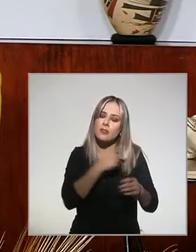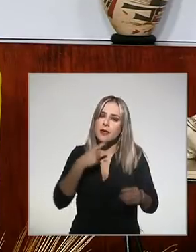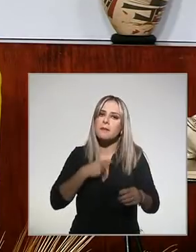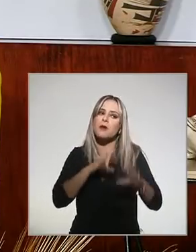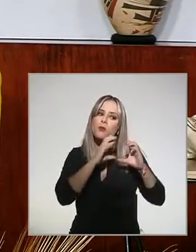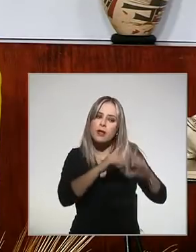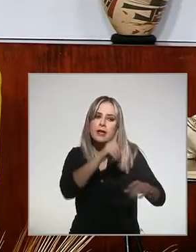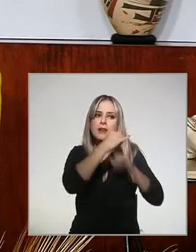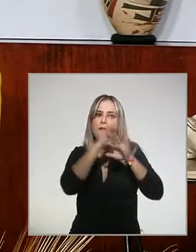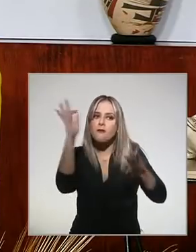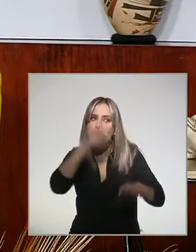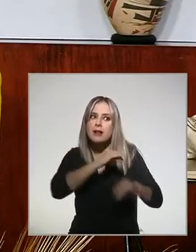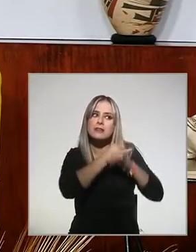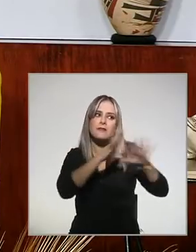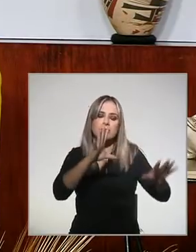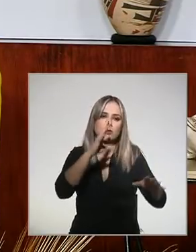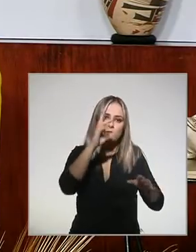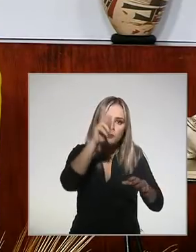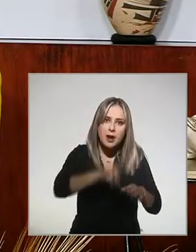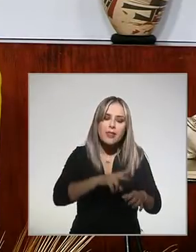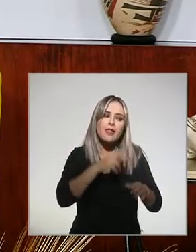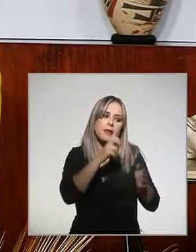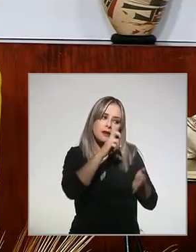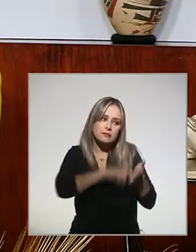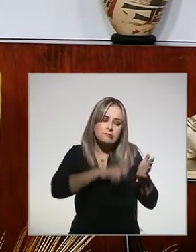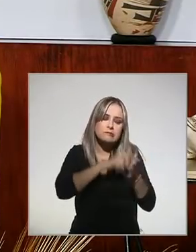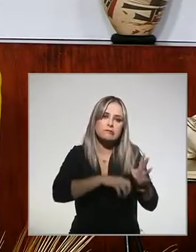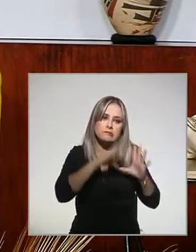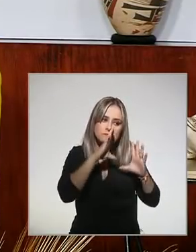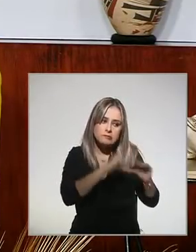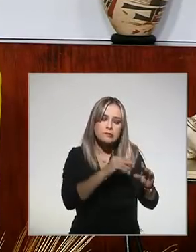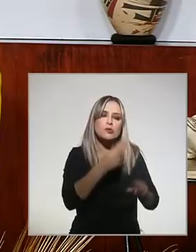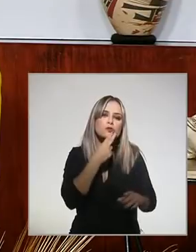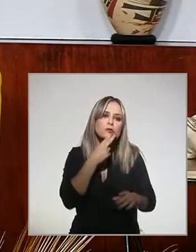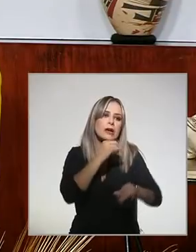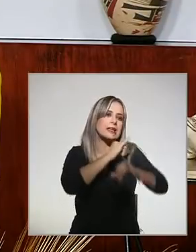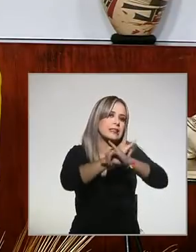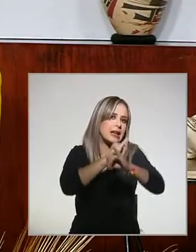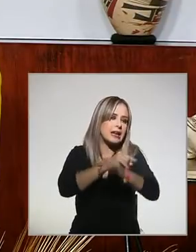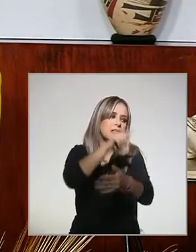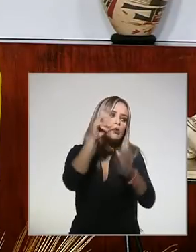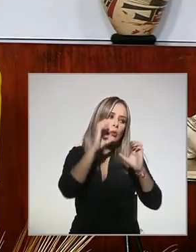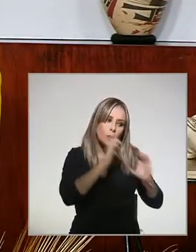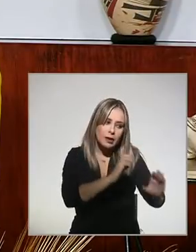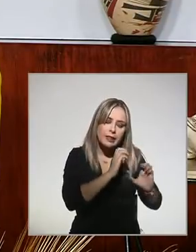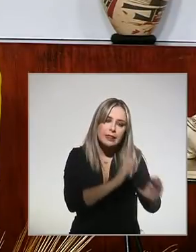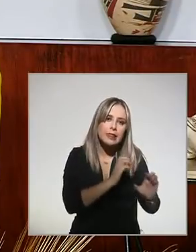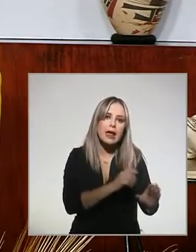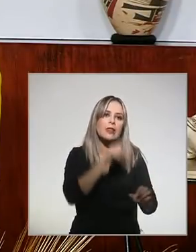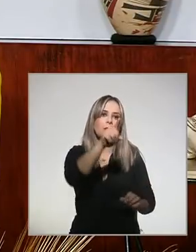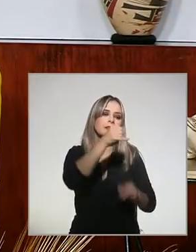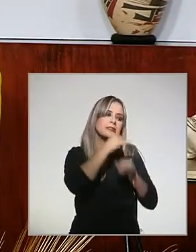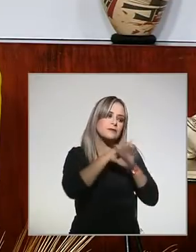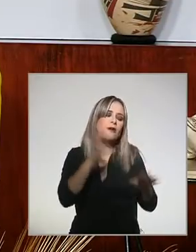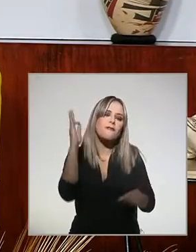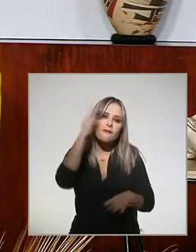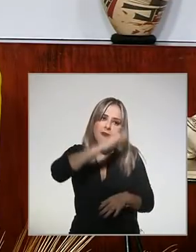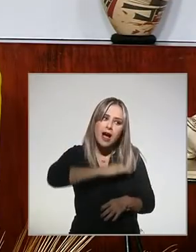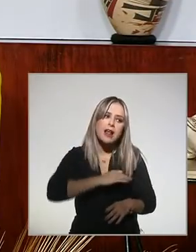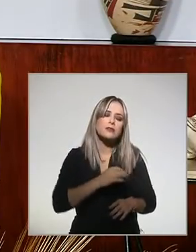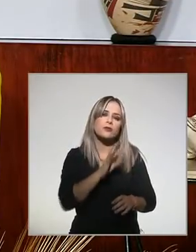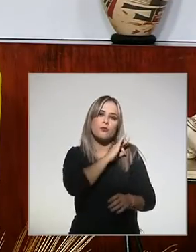es? ¿Cómo entra la labor de mamás y papás? ¿Cómo enseñarles a que hay información que no es verídica, a que hay información que también